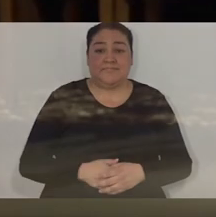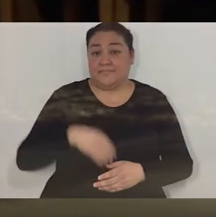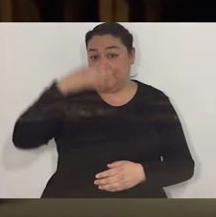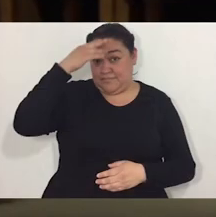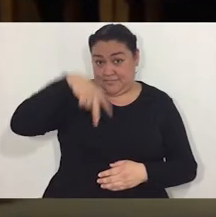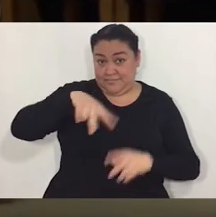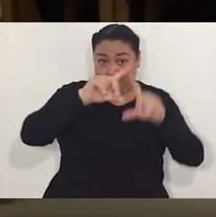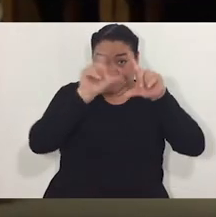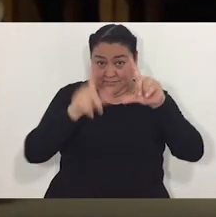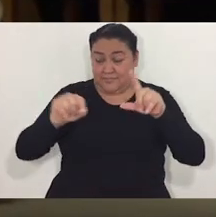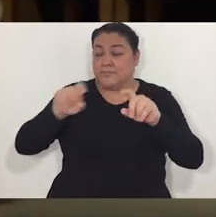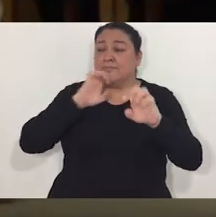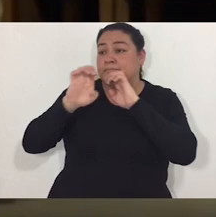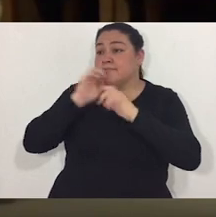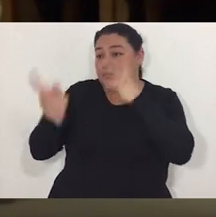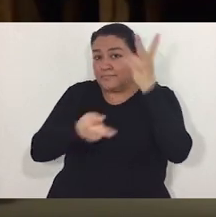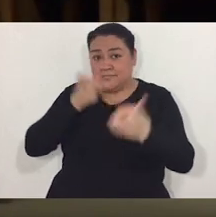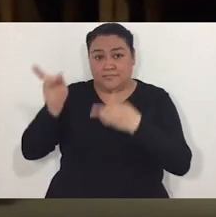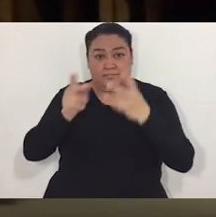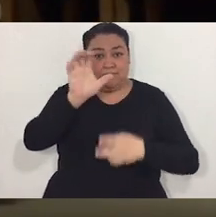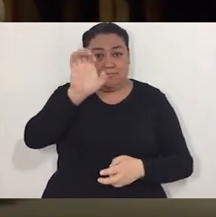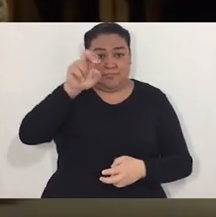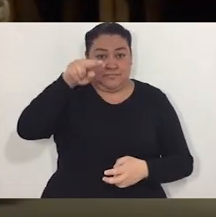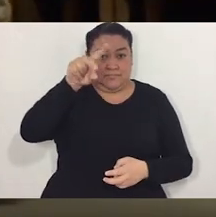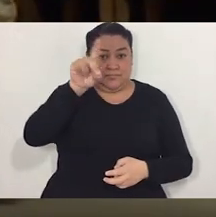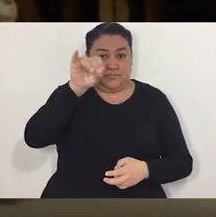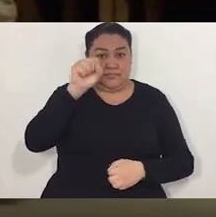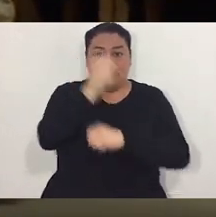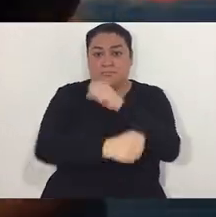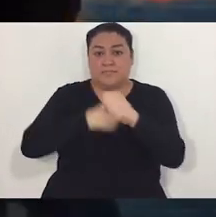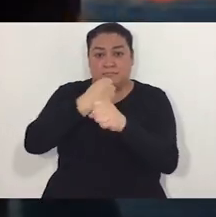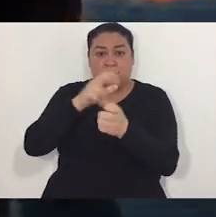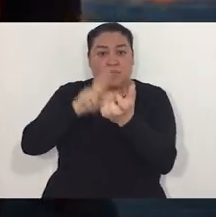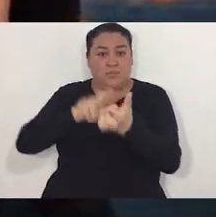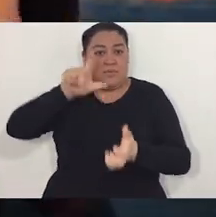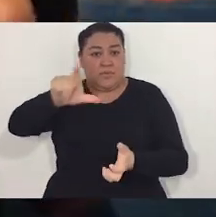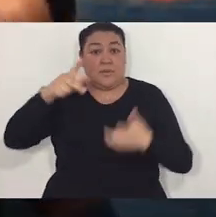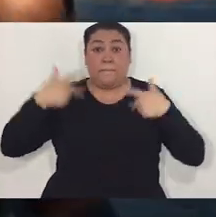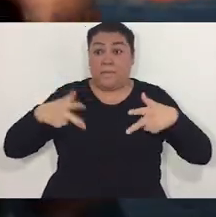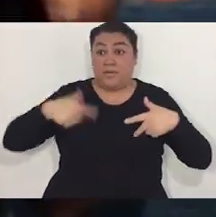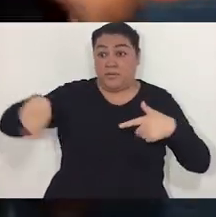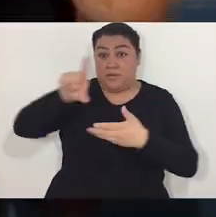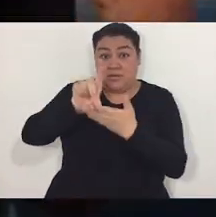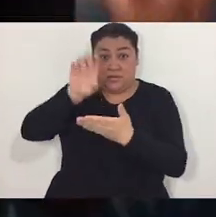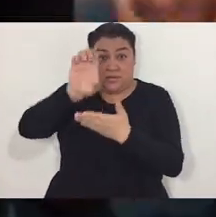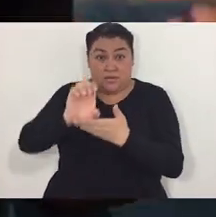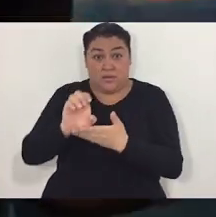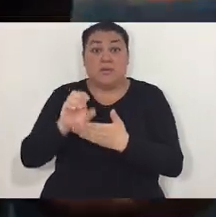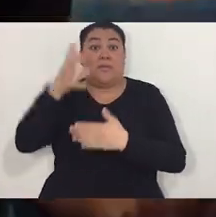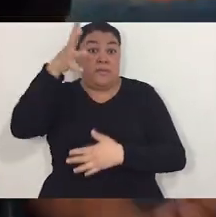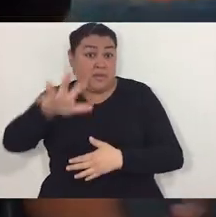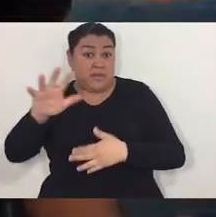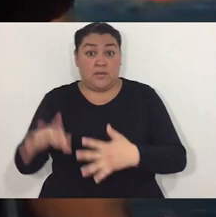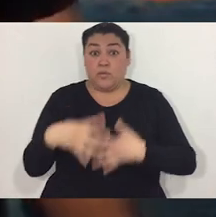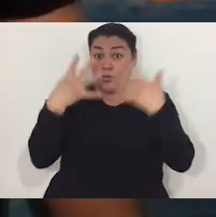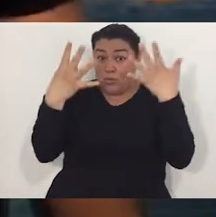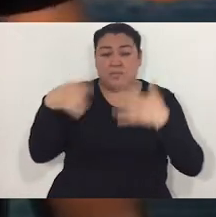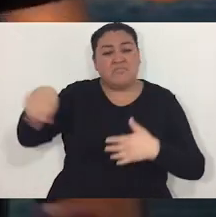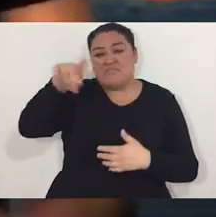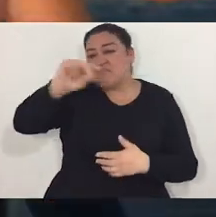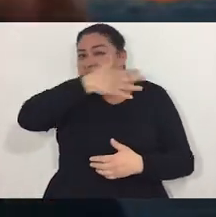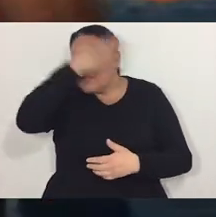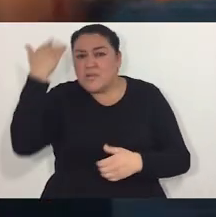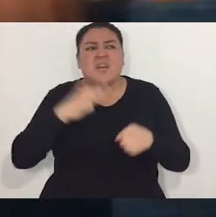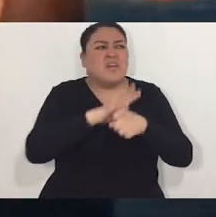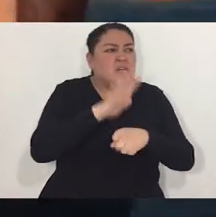De acuerdo con la Encuesta Nacional sobre Discriminación 2017, 9 de cada 10 personas con discapacidad carecen de información sobre